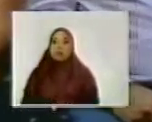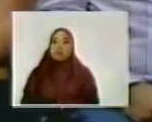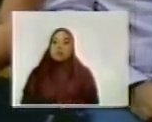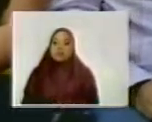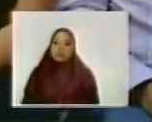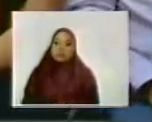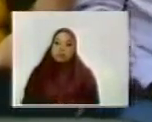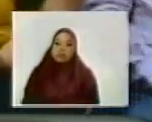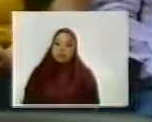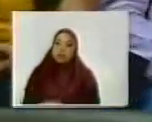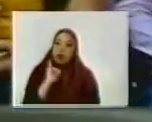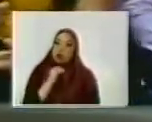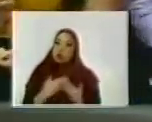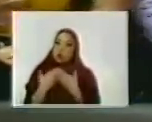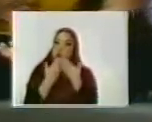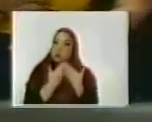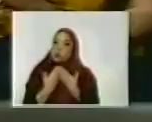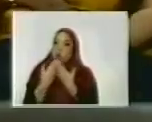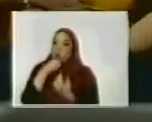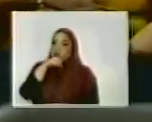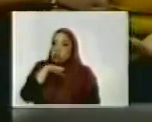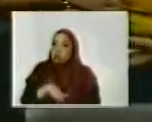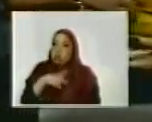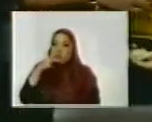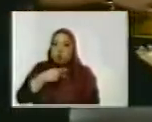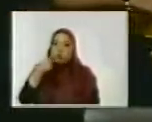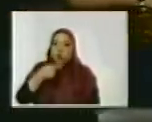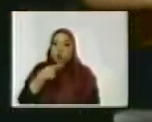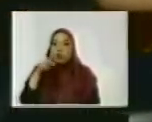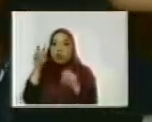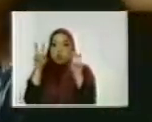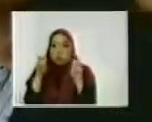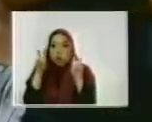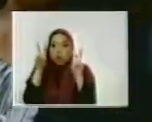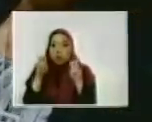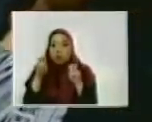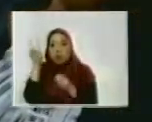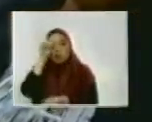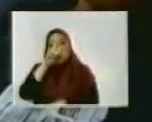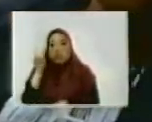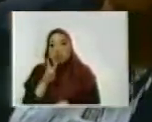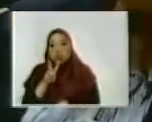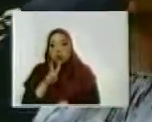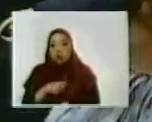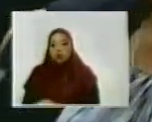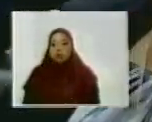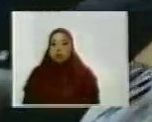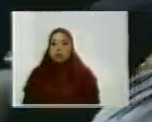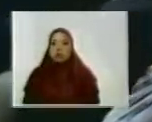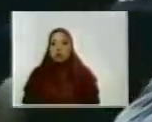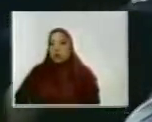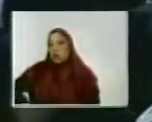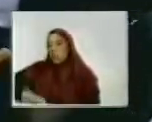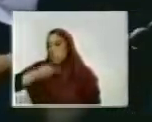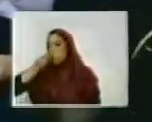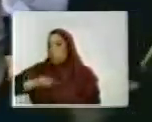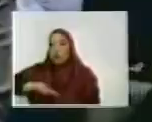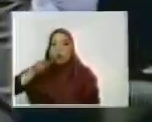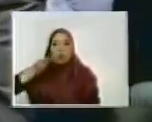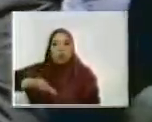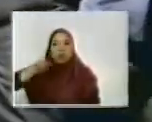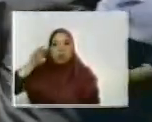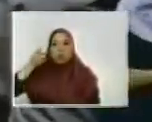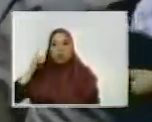Hay que estudiar la historia política contemporánea venezolana. Es importante, y